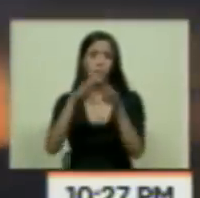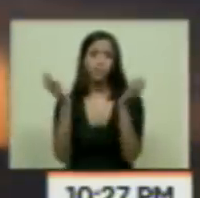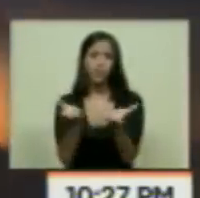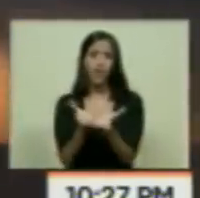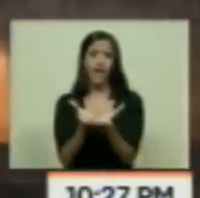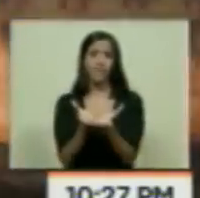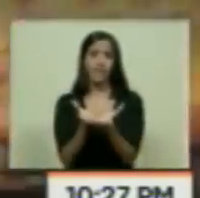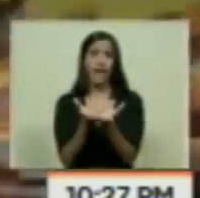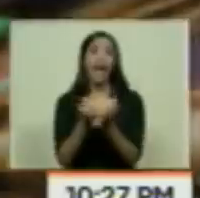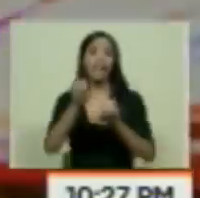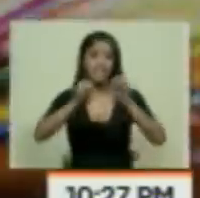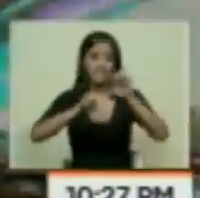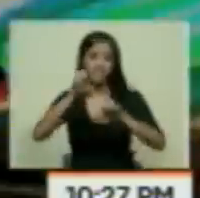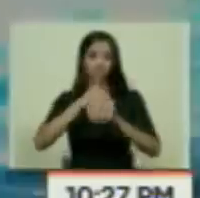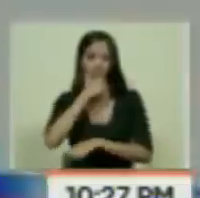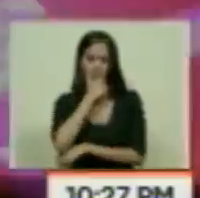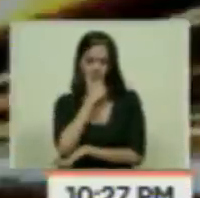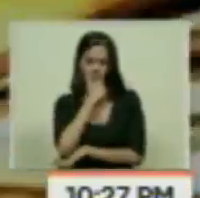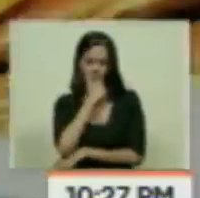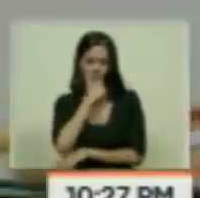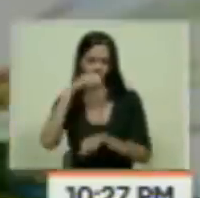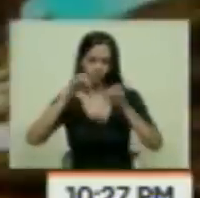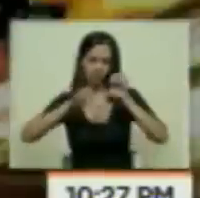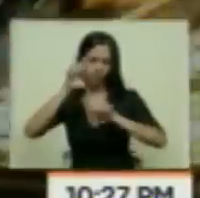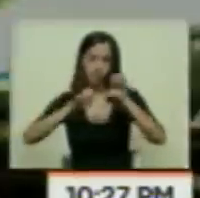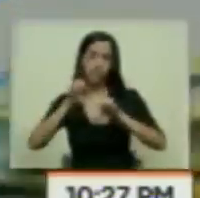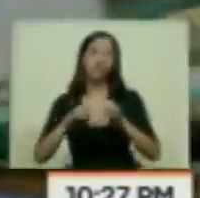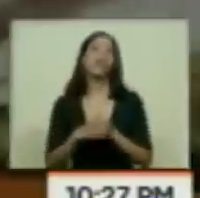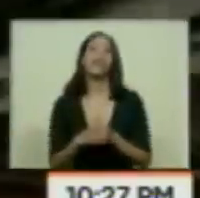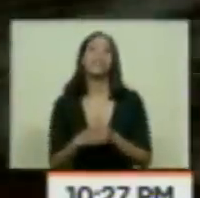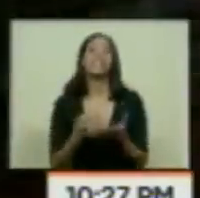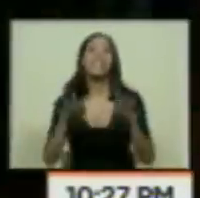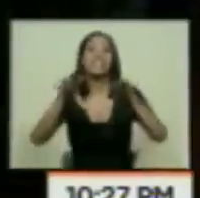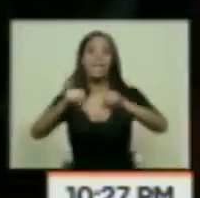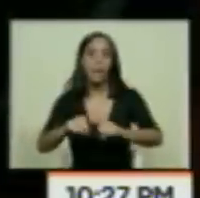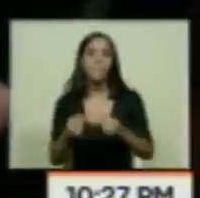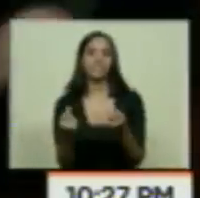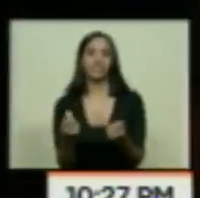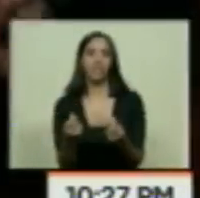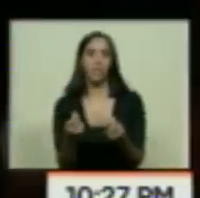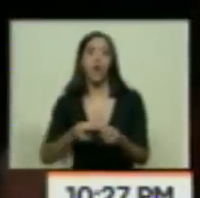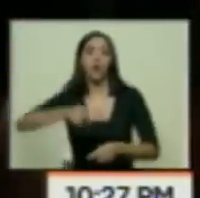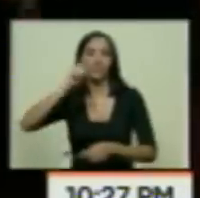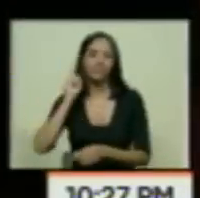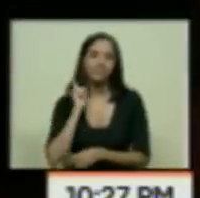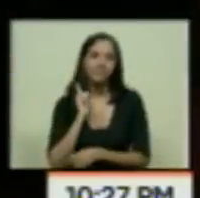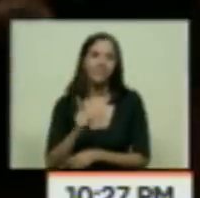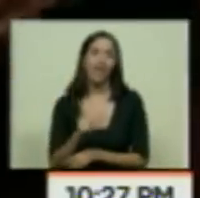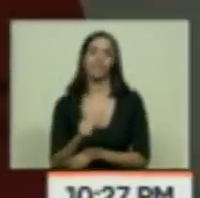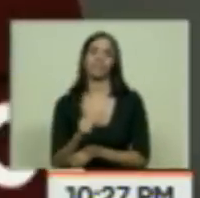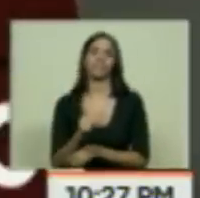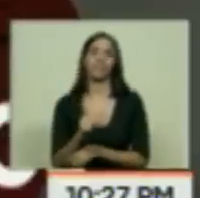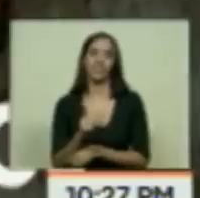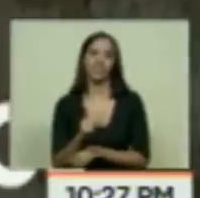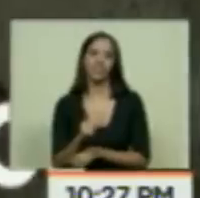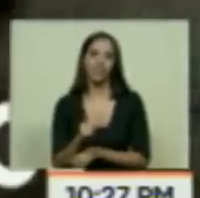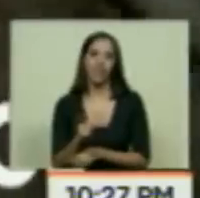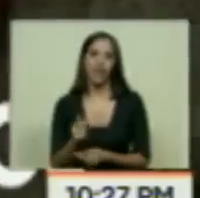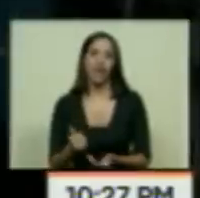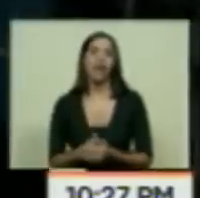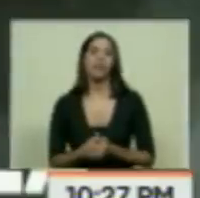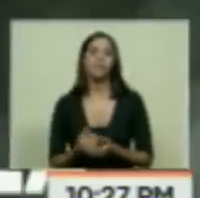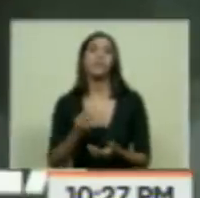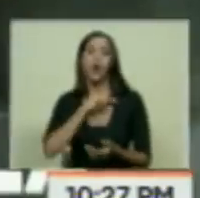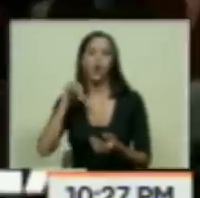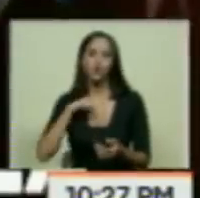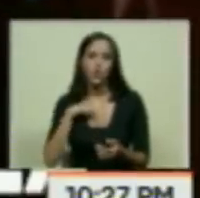estudio y análisis. La crisis mundial del capitalismo debe ser oportunidad para